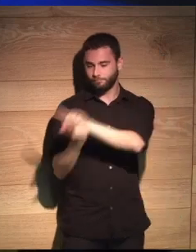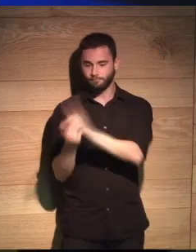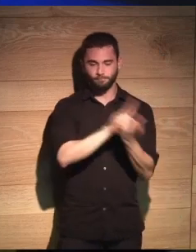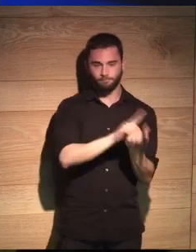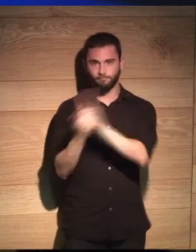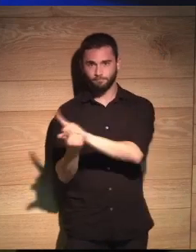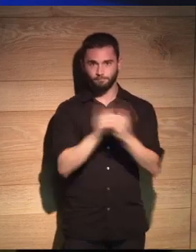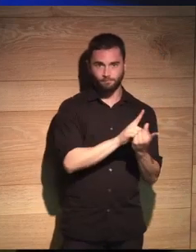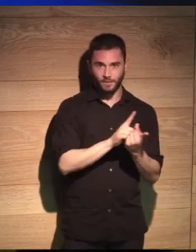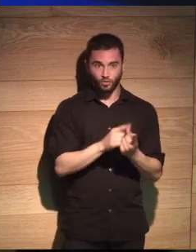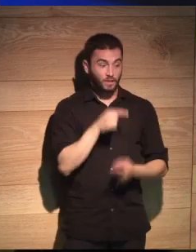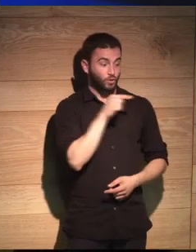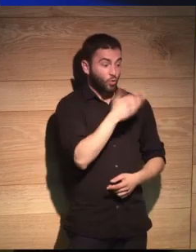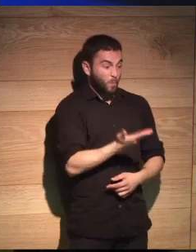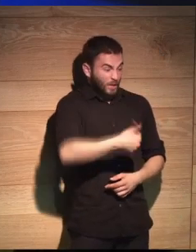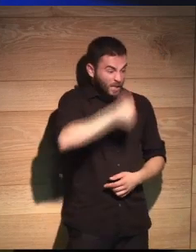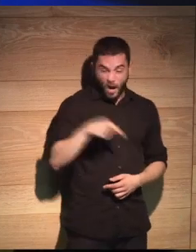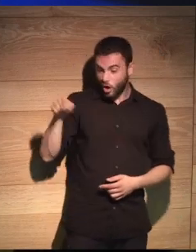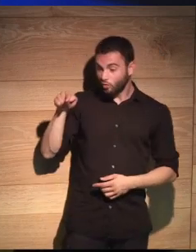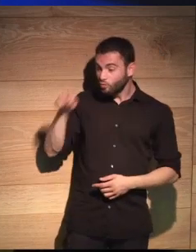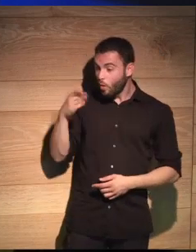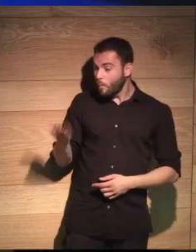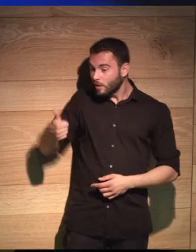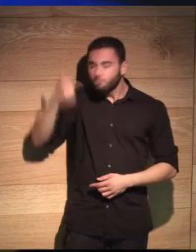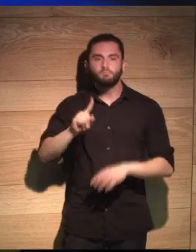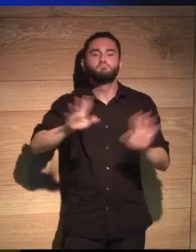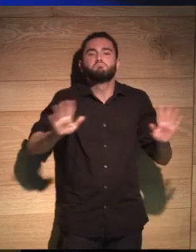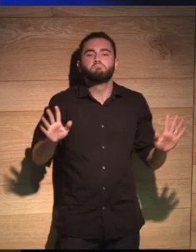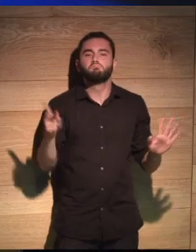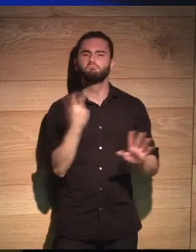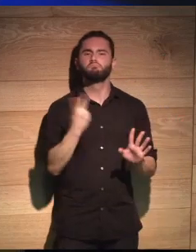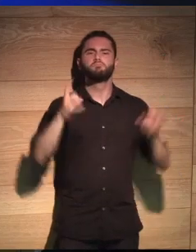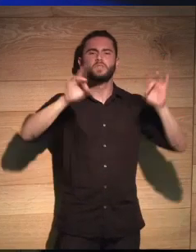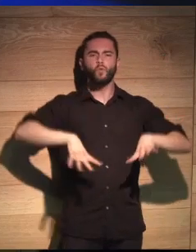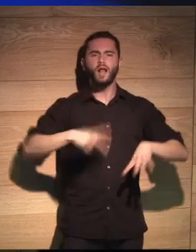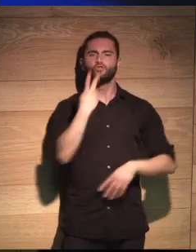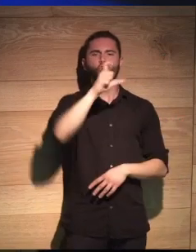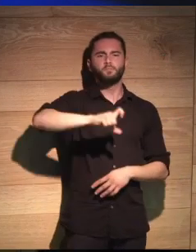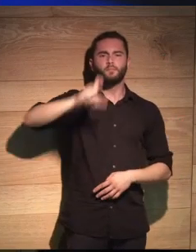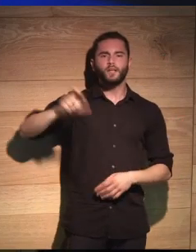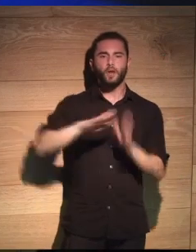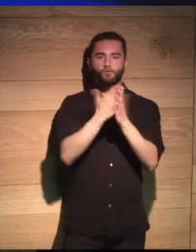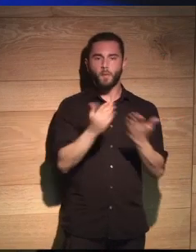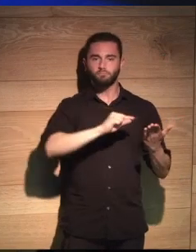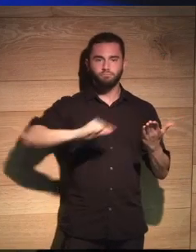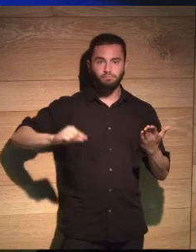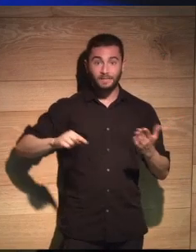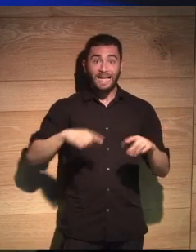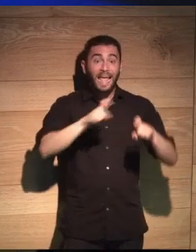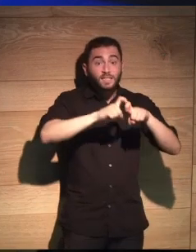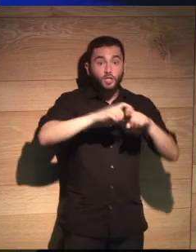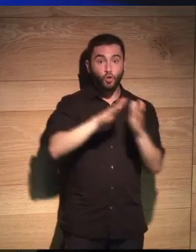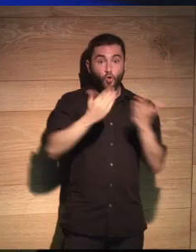más importante que el otro. Eran los dos personas escribiendo dos novelas. Luego el estilo de las novelas es